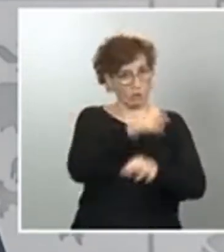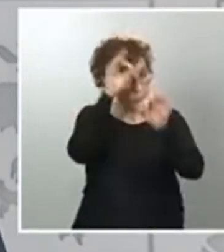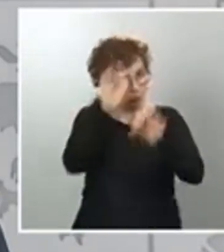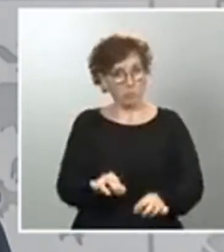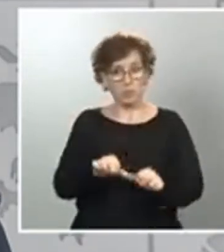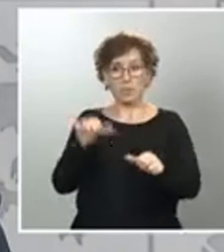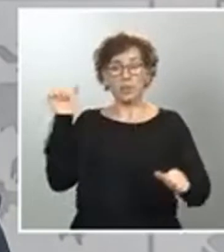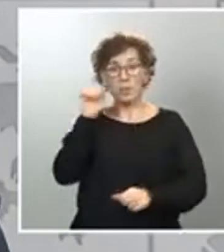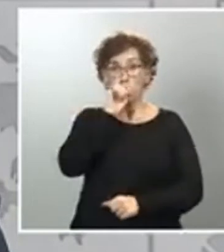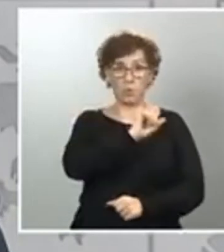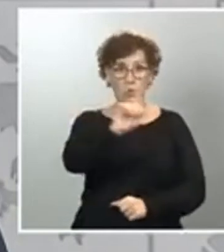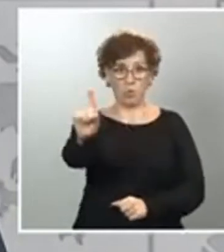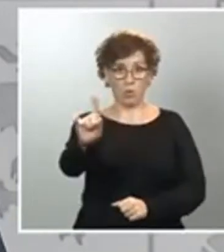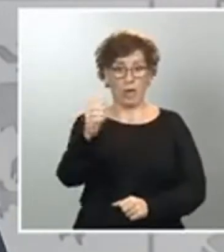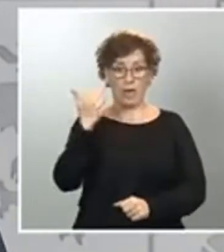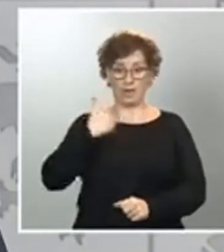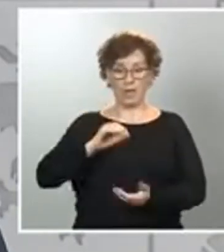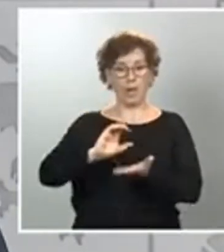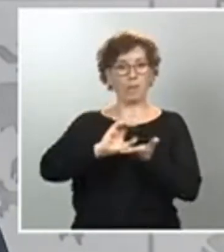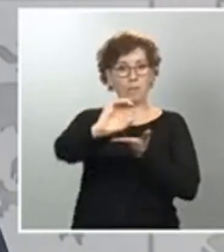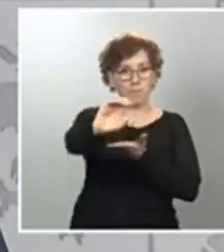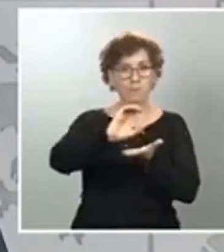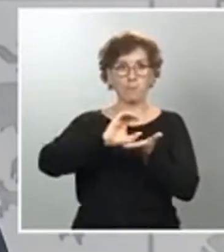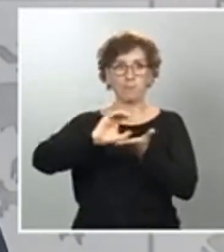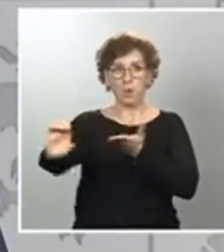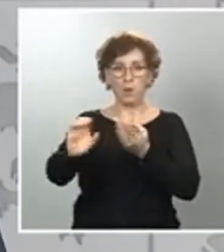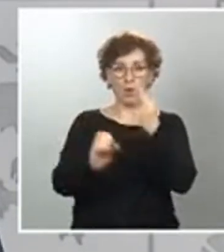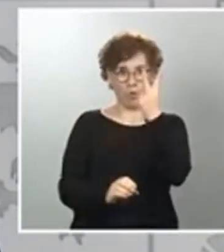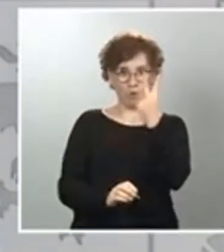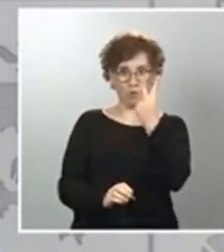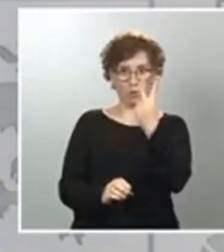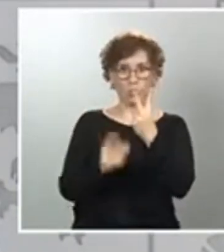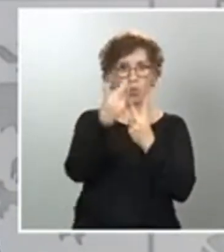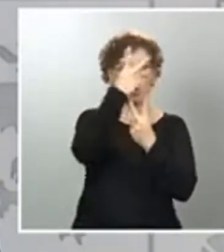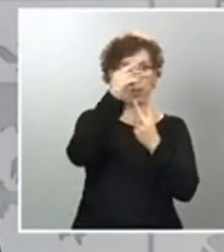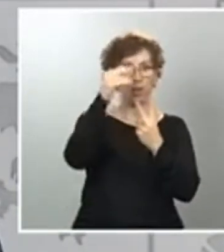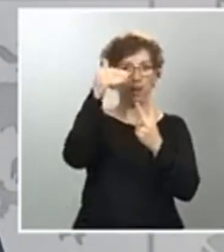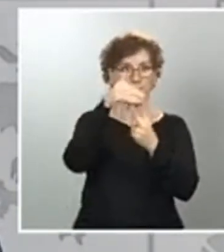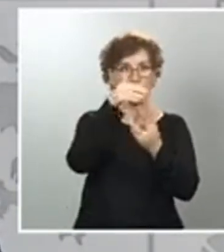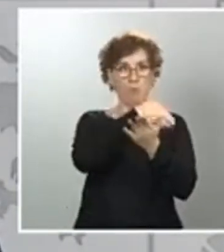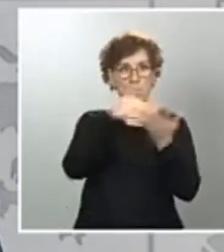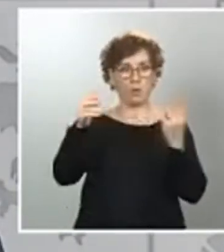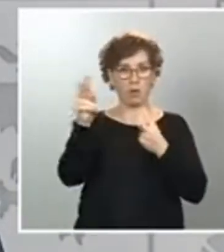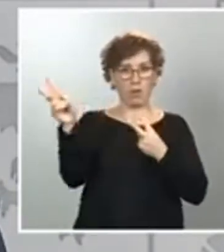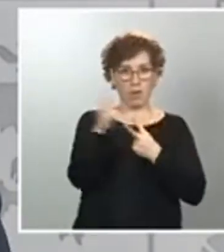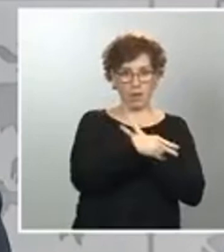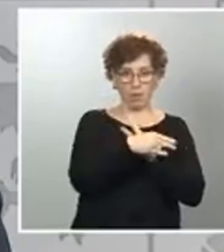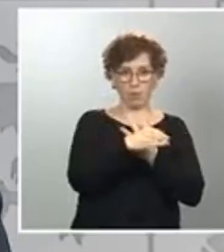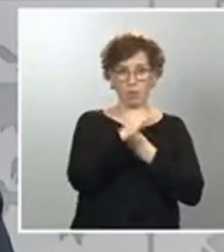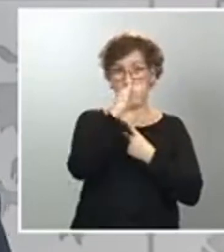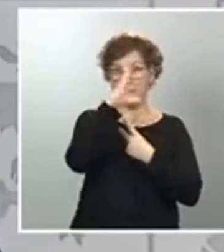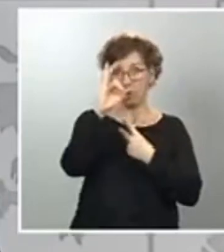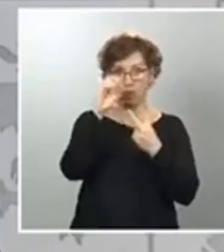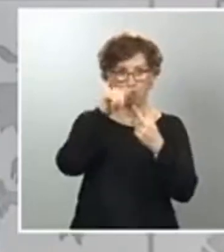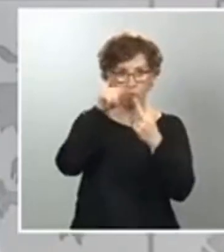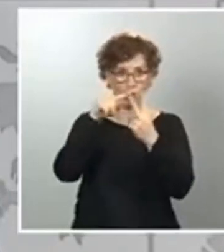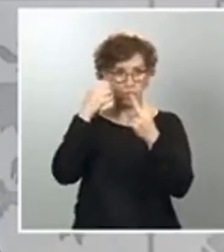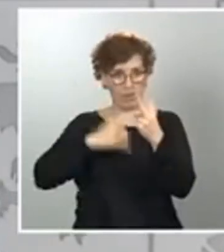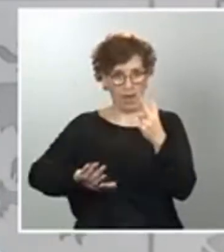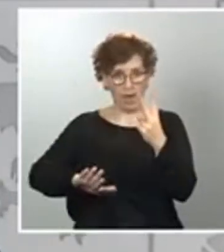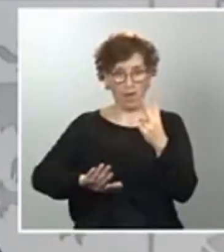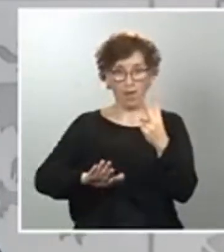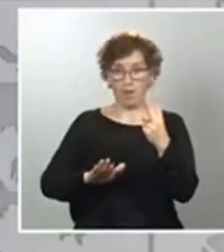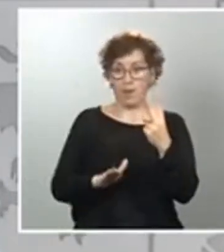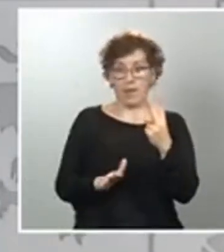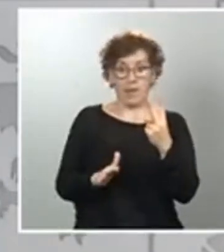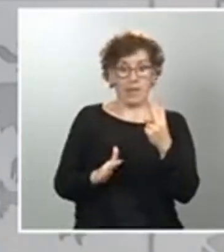Llevamos ya 2 líneas ICO de 20.000 millones de euros. Prácticamente ya hemos culminado